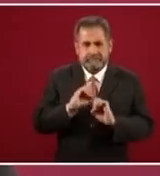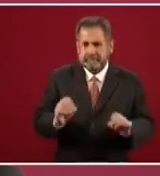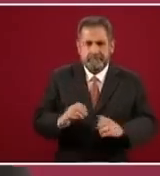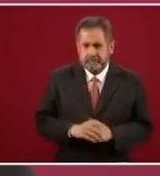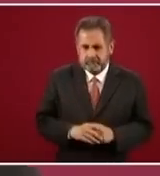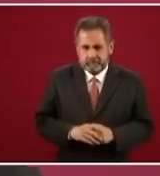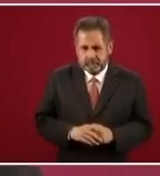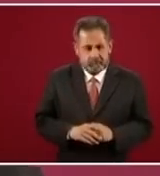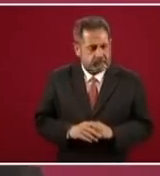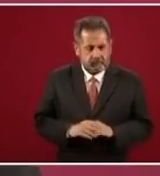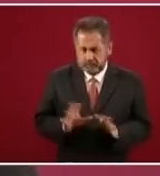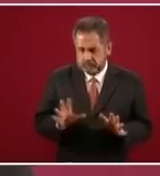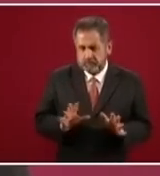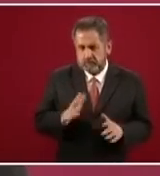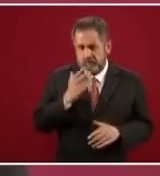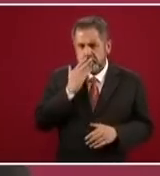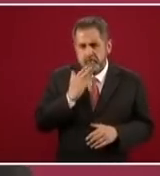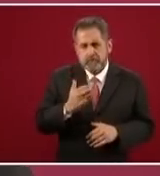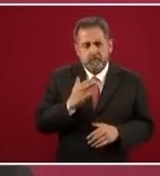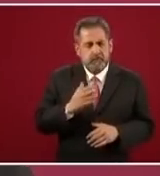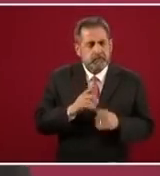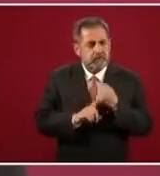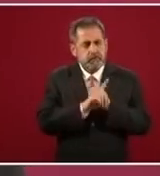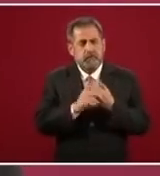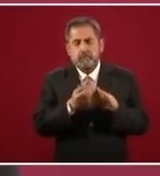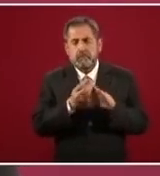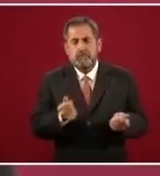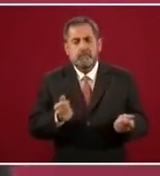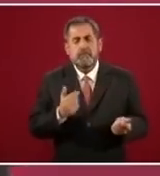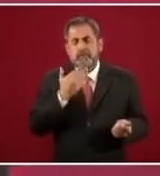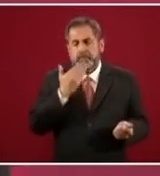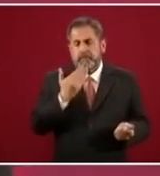se ha resuelto bien el problema.